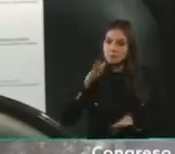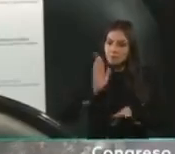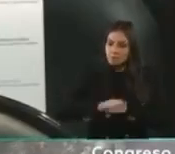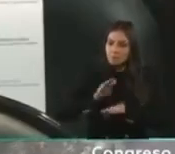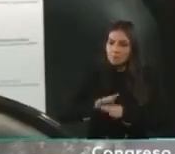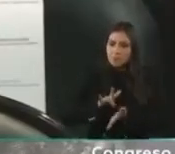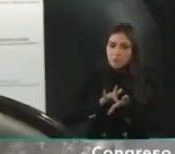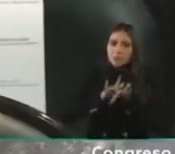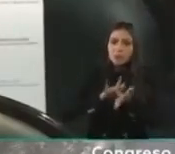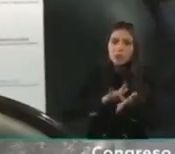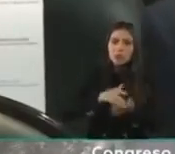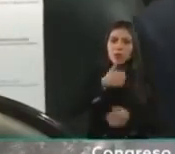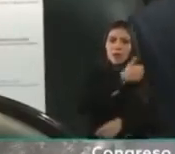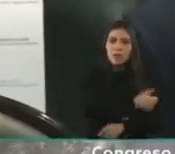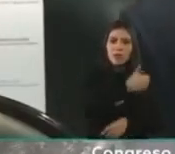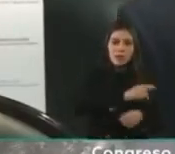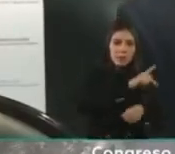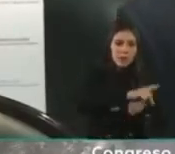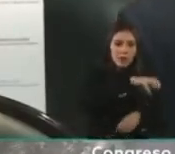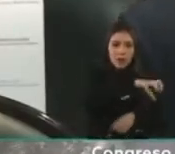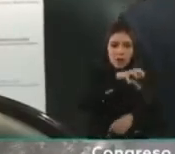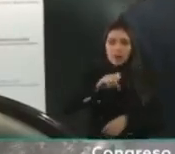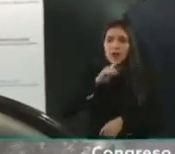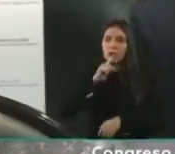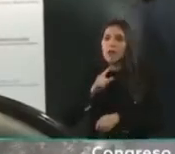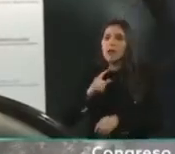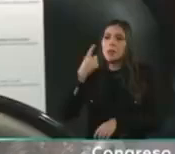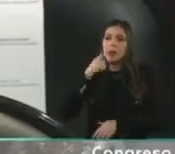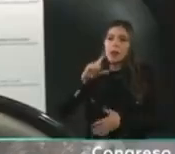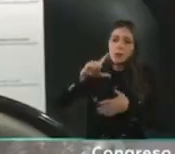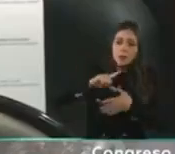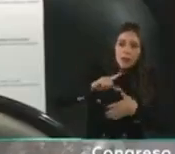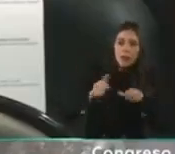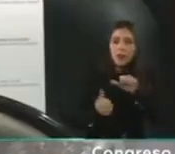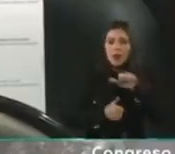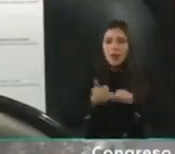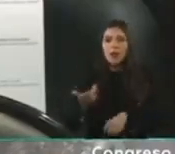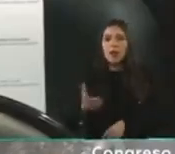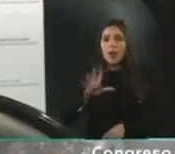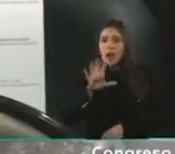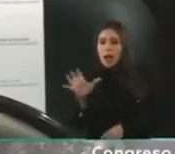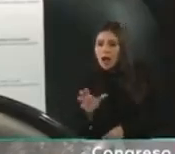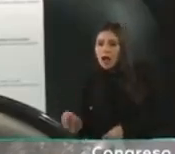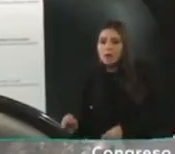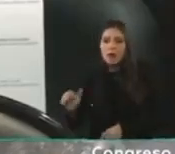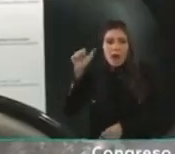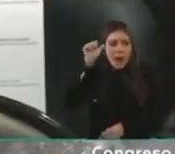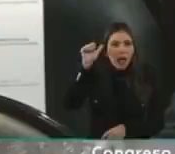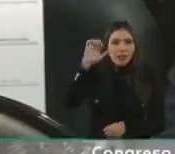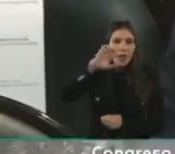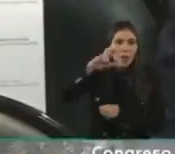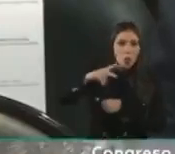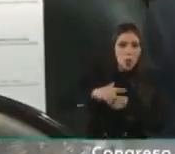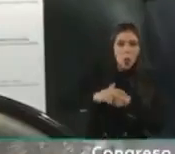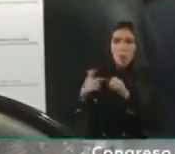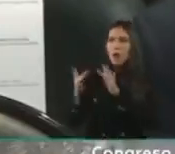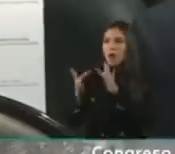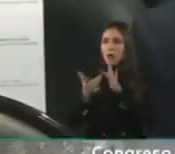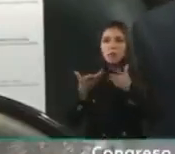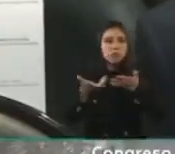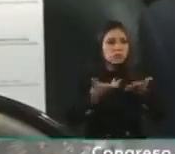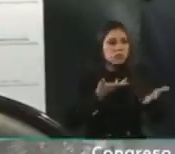cooperación con América Latina y el Caribe, con África, con Asia, con Europa, y de manera muy especial, un